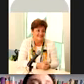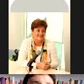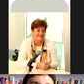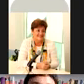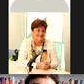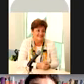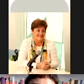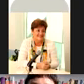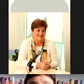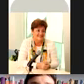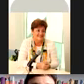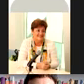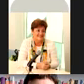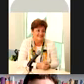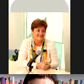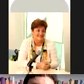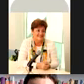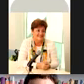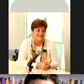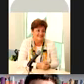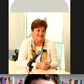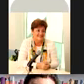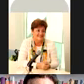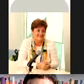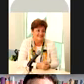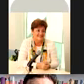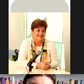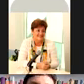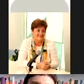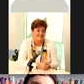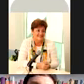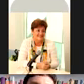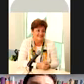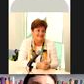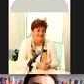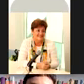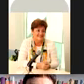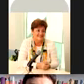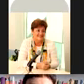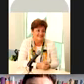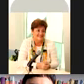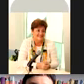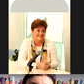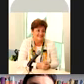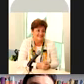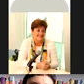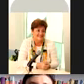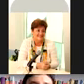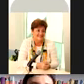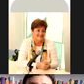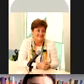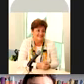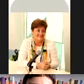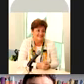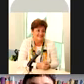no viene a reemplazar al anterior porque sigue el modelo prescindente, y la verdad es que siguen los dos modelos aún hoy en